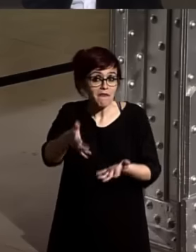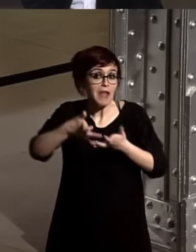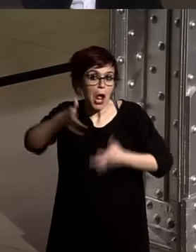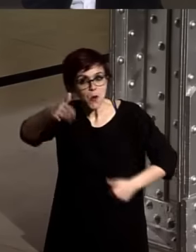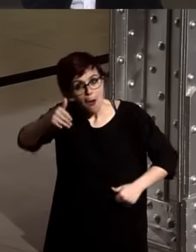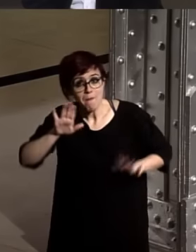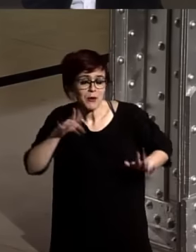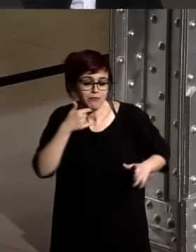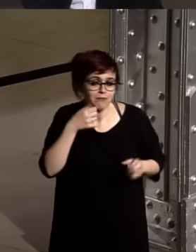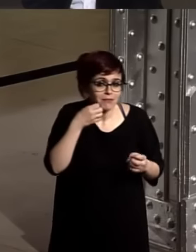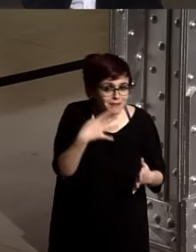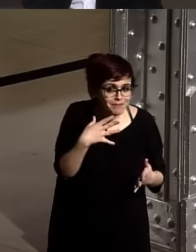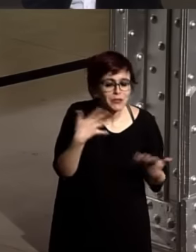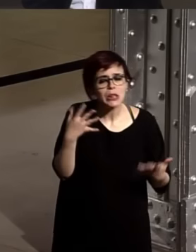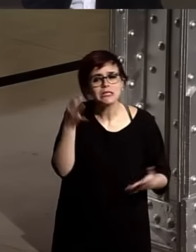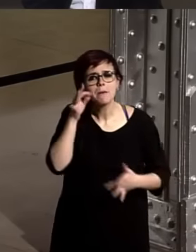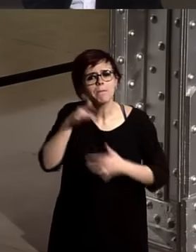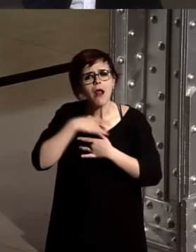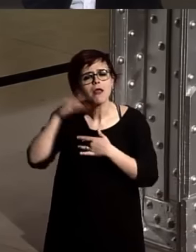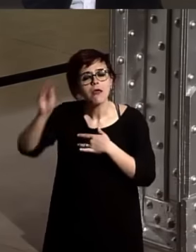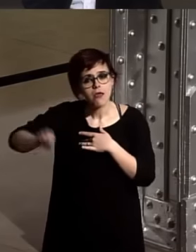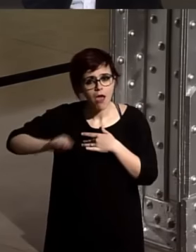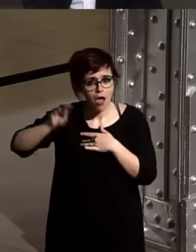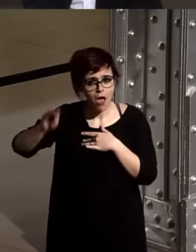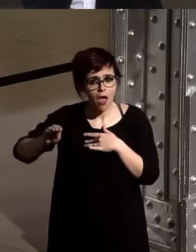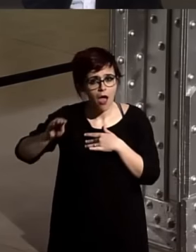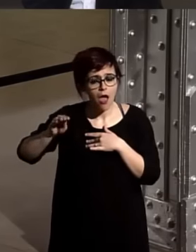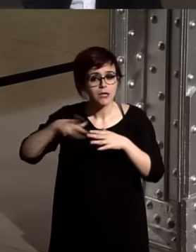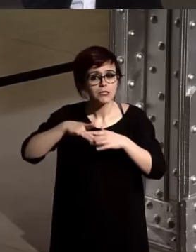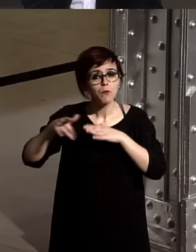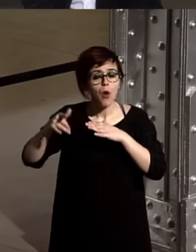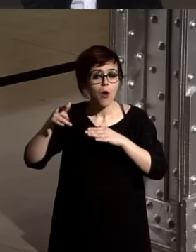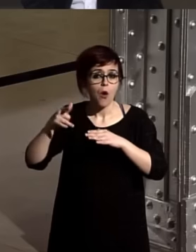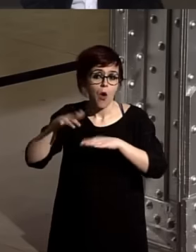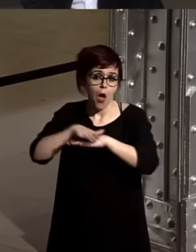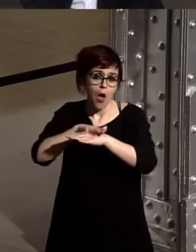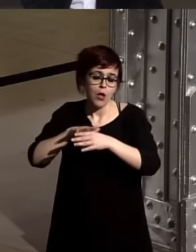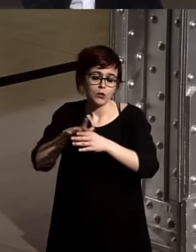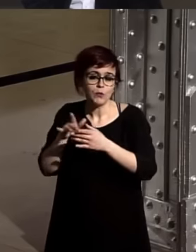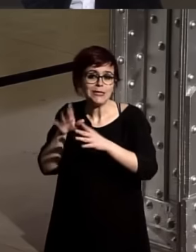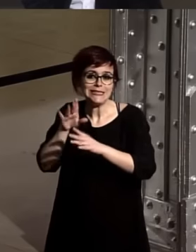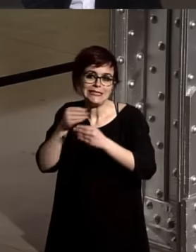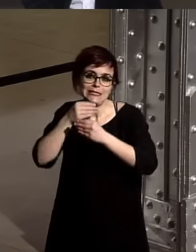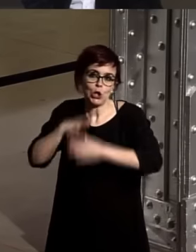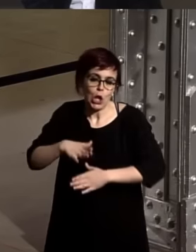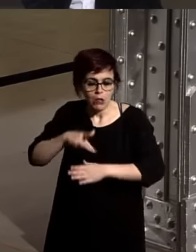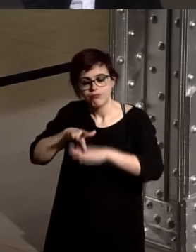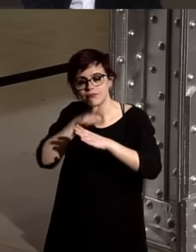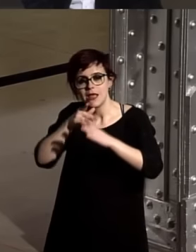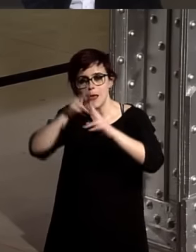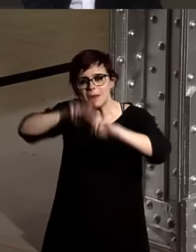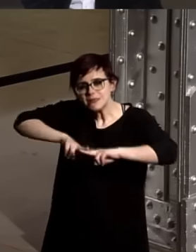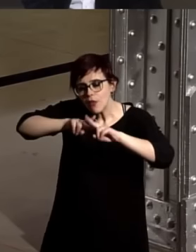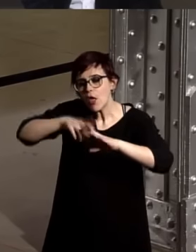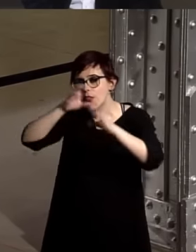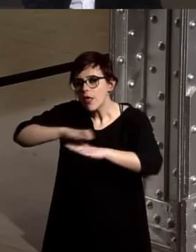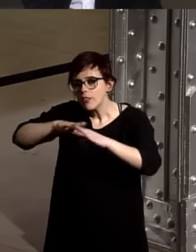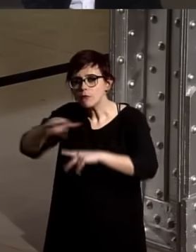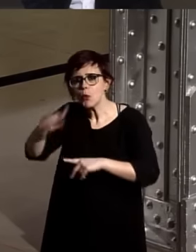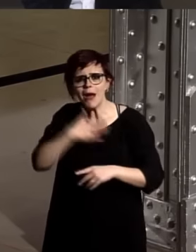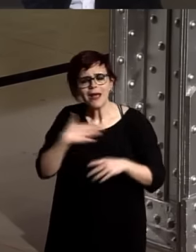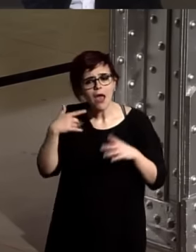sucedió María cómo iniciaste tu carrera investigadora Cómo nació tu pasión por la ciencia porque sé que quería ser